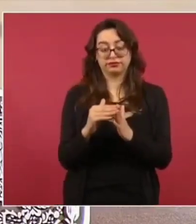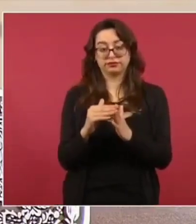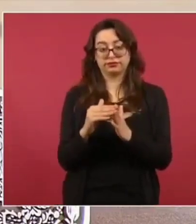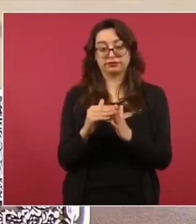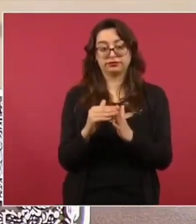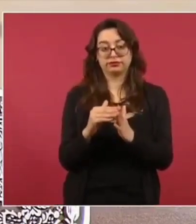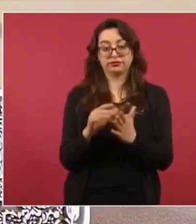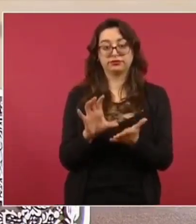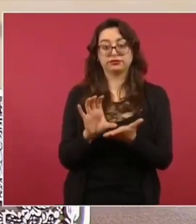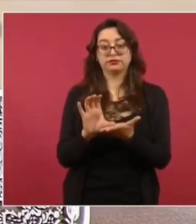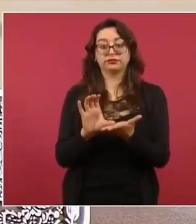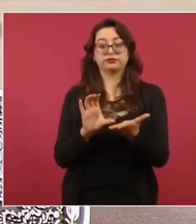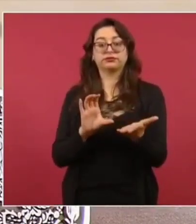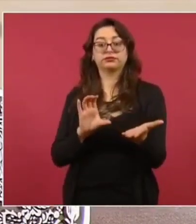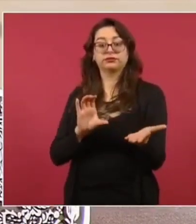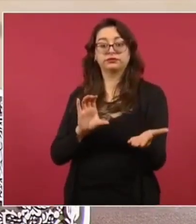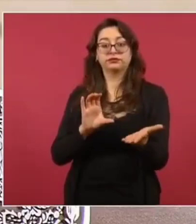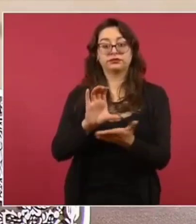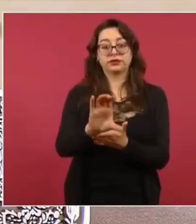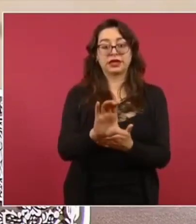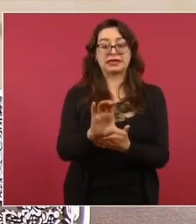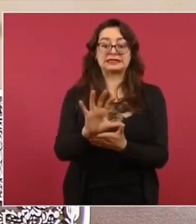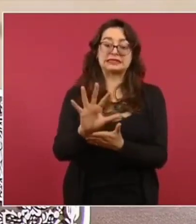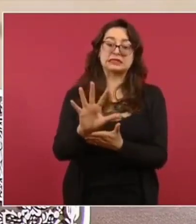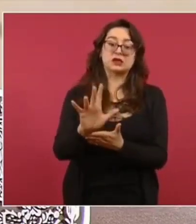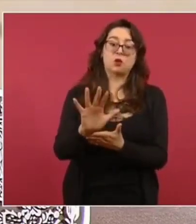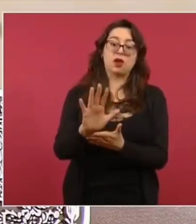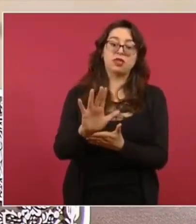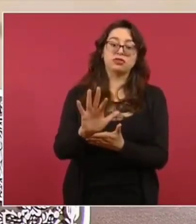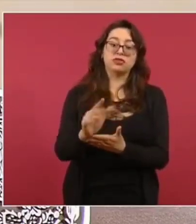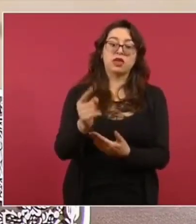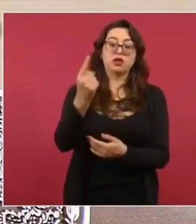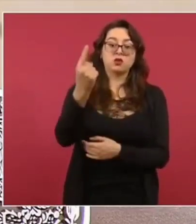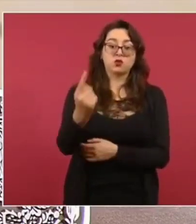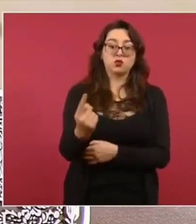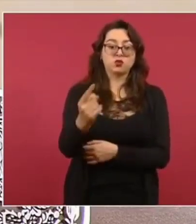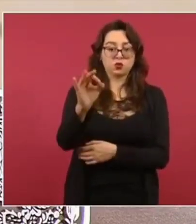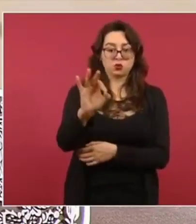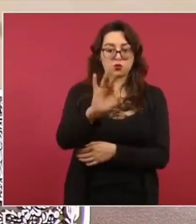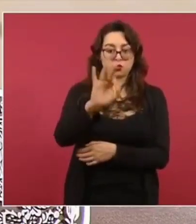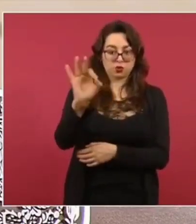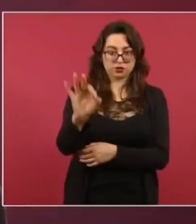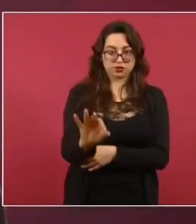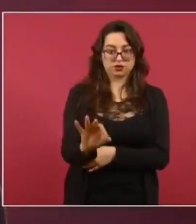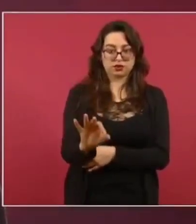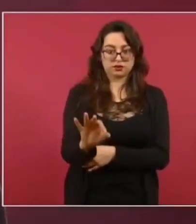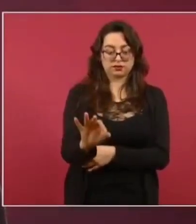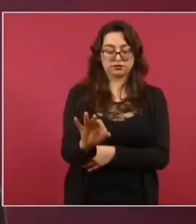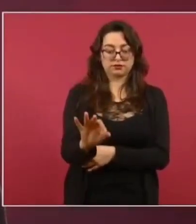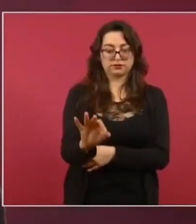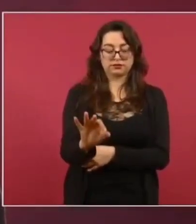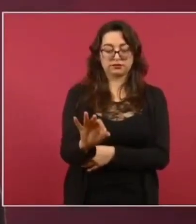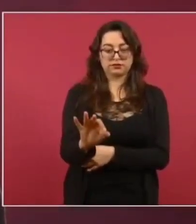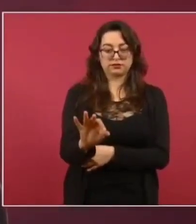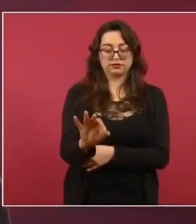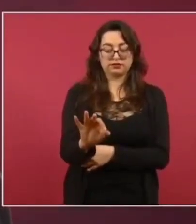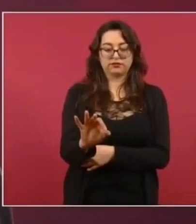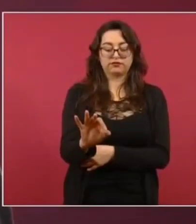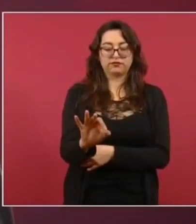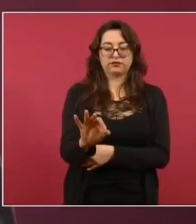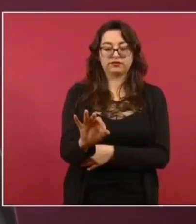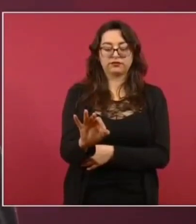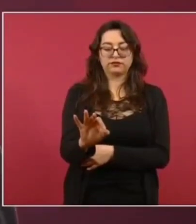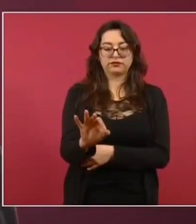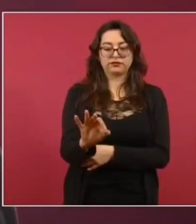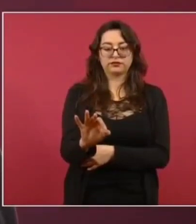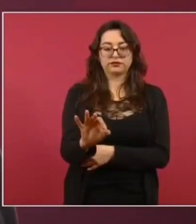51% del valor del capital en riesgo.